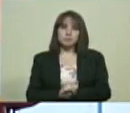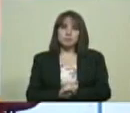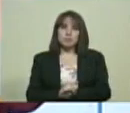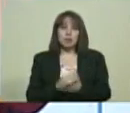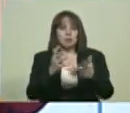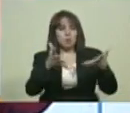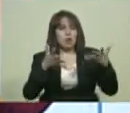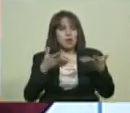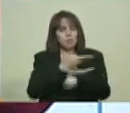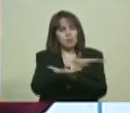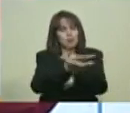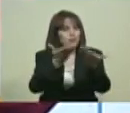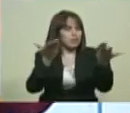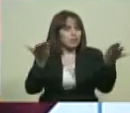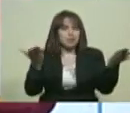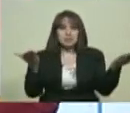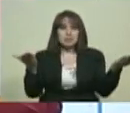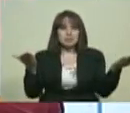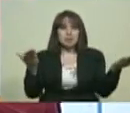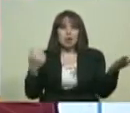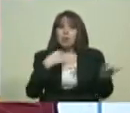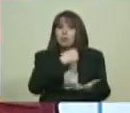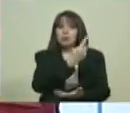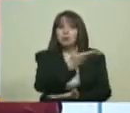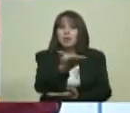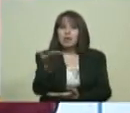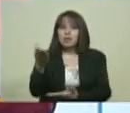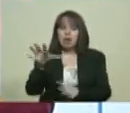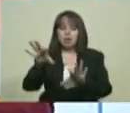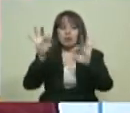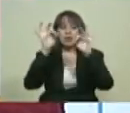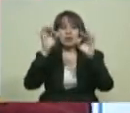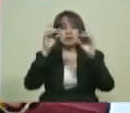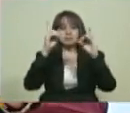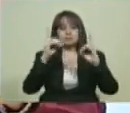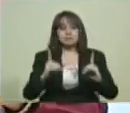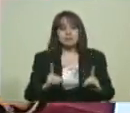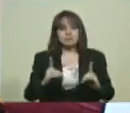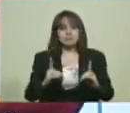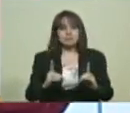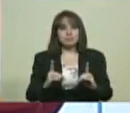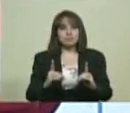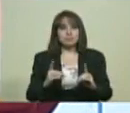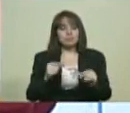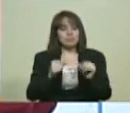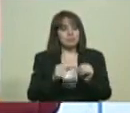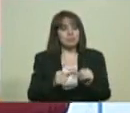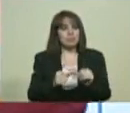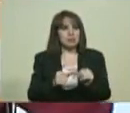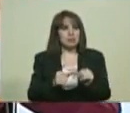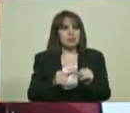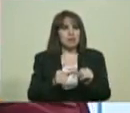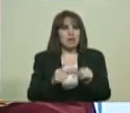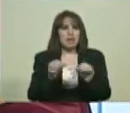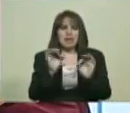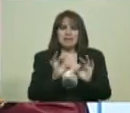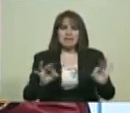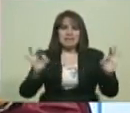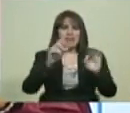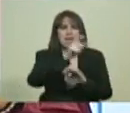por ustedes, porque ustedes lo dicen y porque ustedes lo van a determinar. Que nadie se meta con Venezuela.